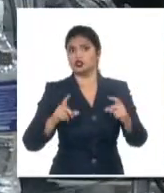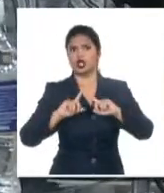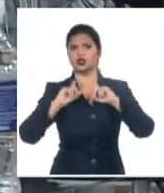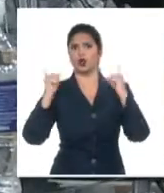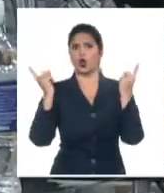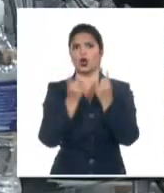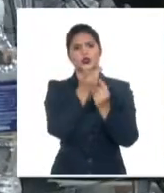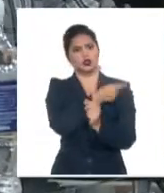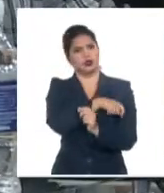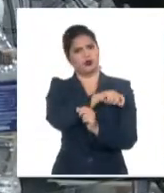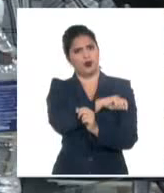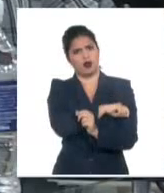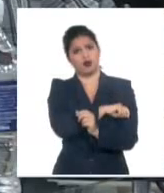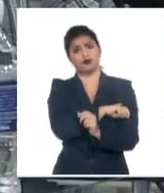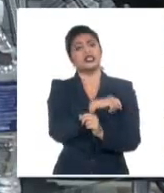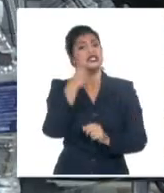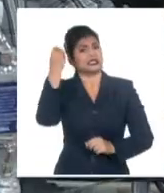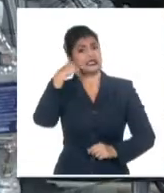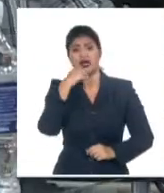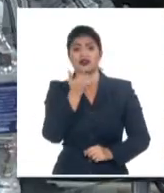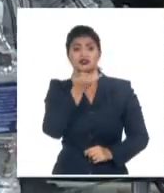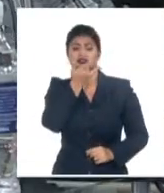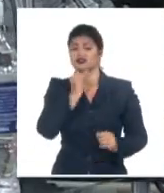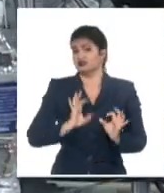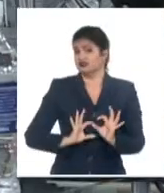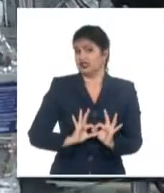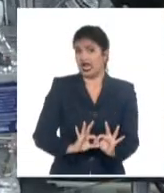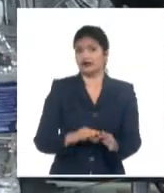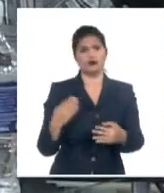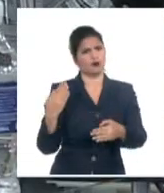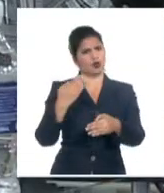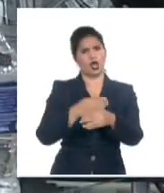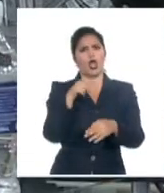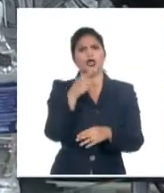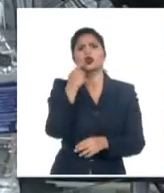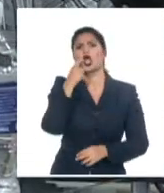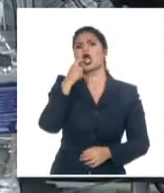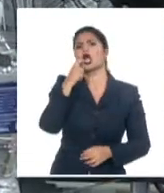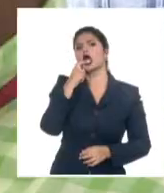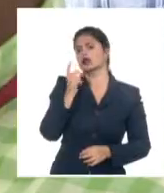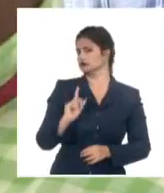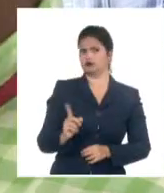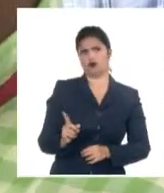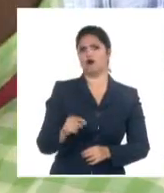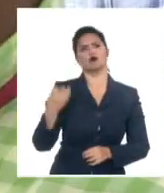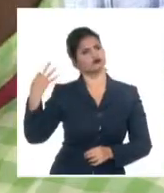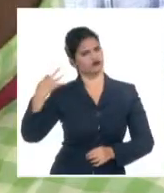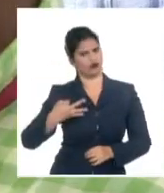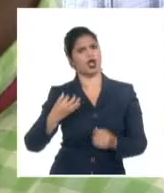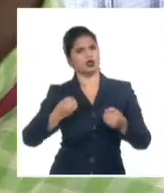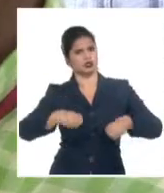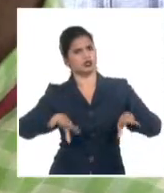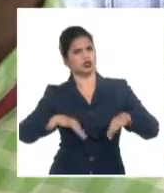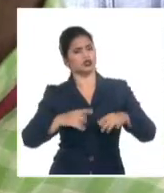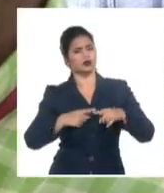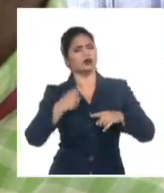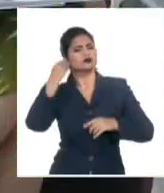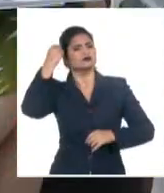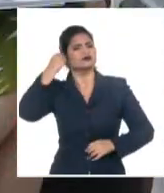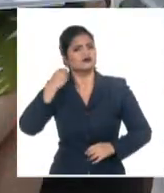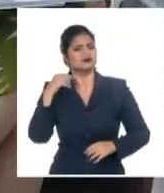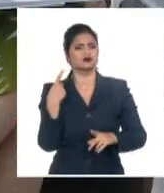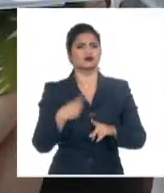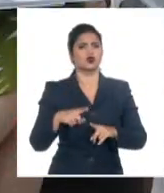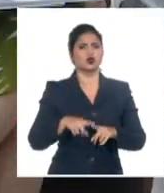bloqueo aplicado al país. Y no es teoría, es realidad. Pero todos sabemos también que hay cosas